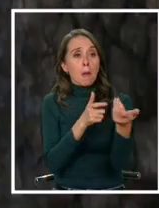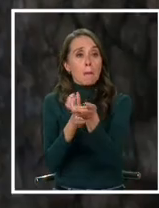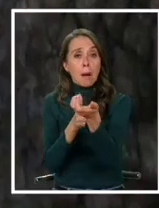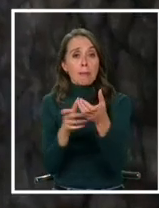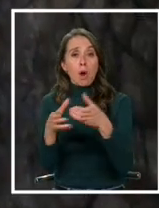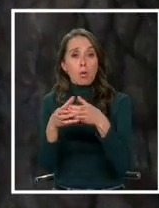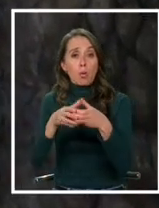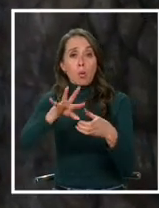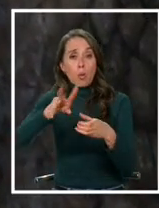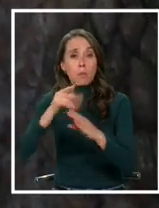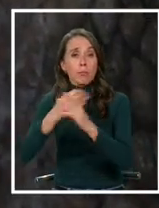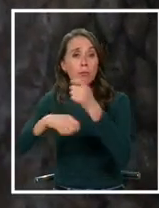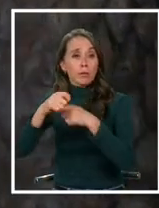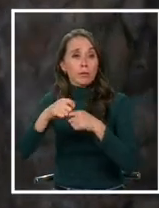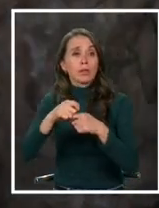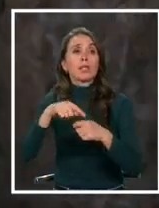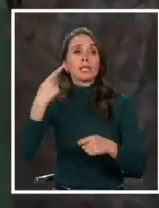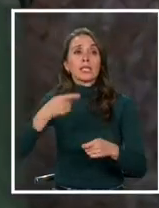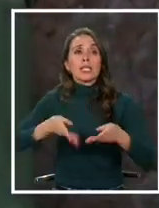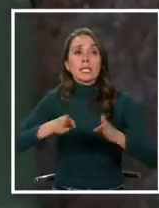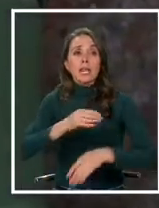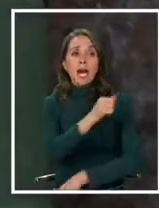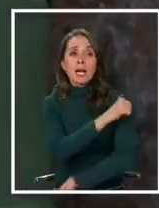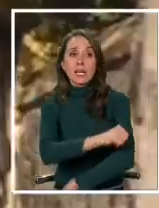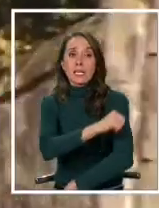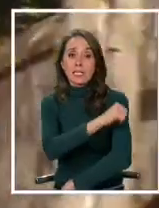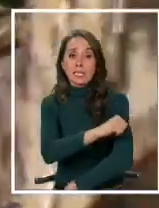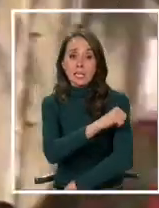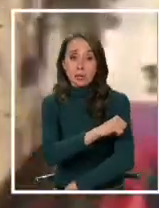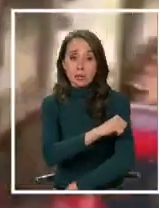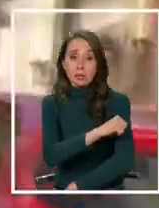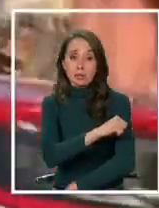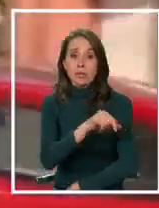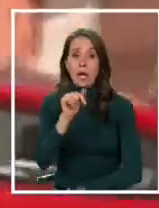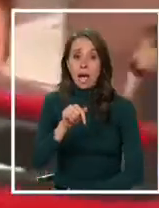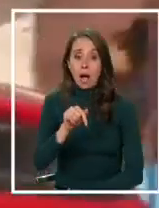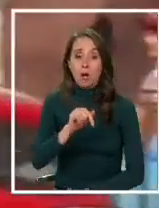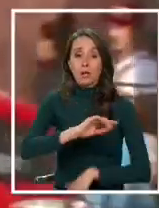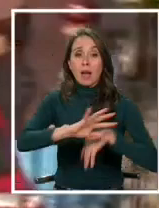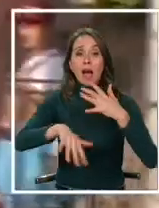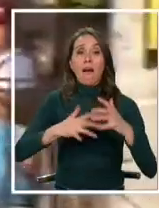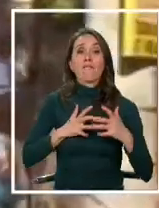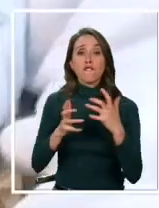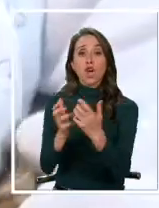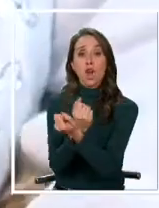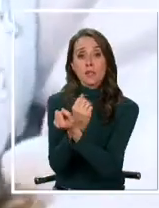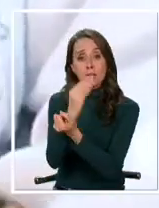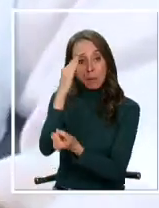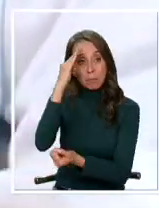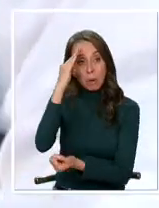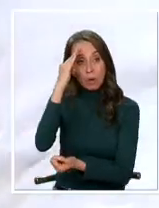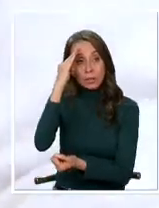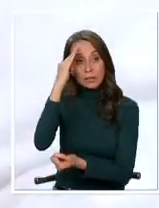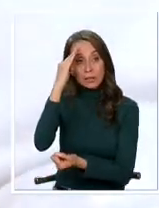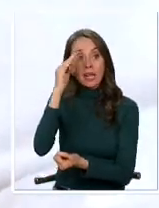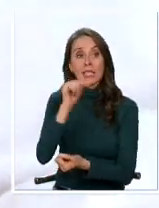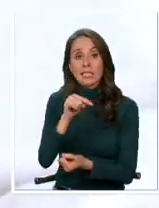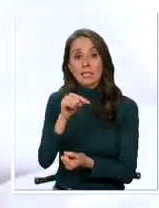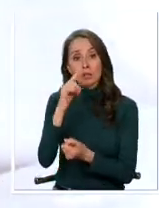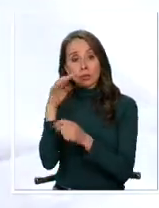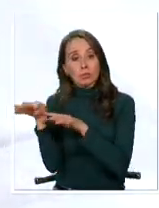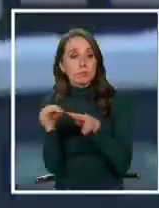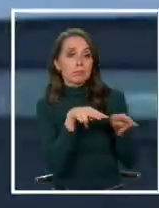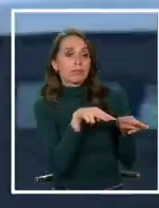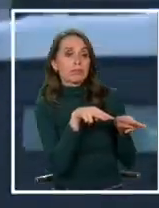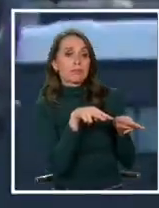bandas criminales se han vuelto una constante en las calles de Río de Janeiro sin embargo esta vez la violencia utilizada por la policía es la que se encuentra en la